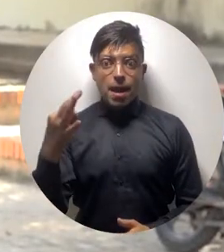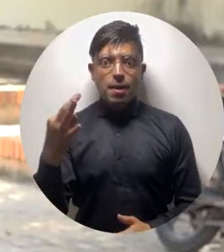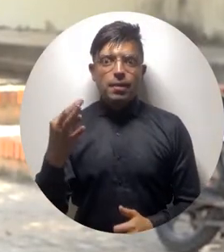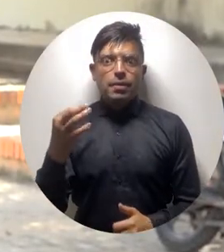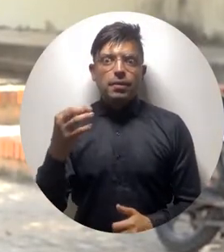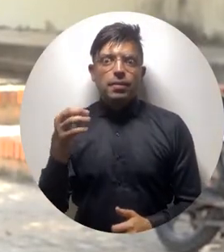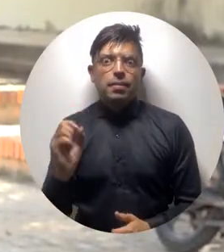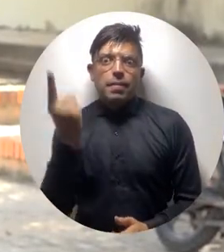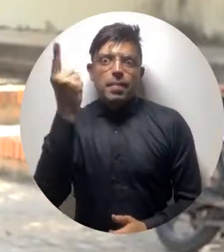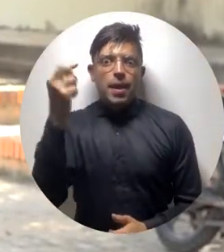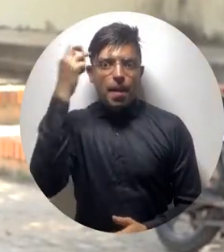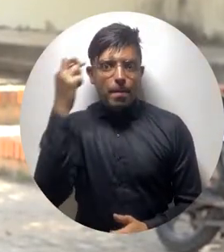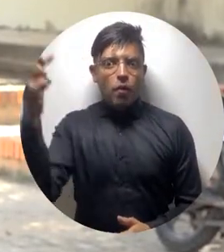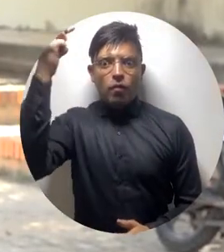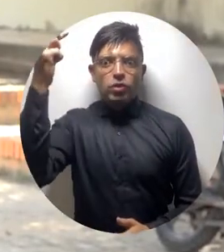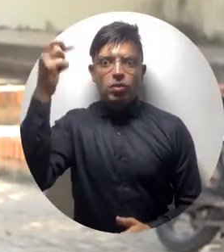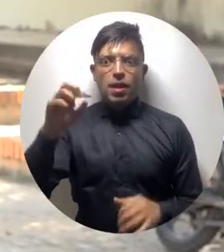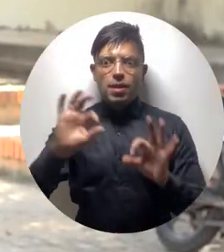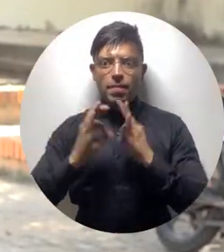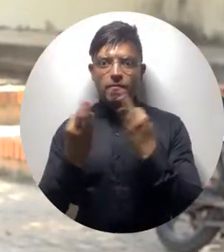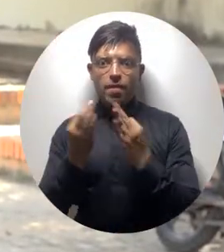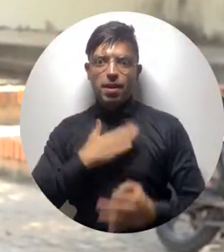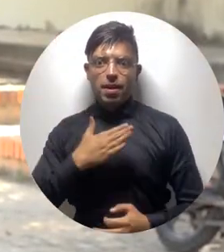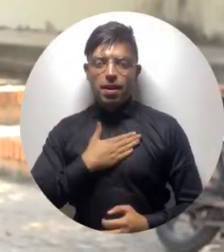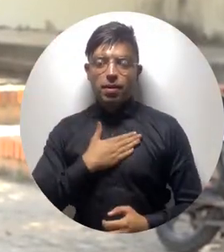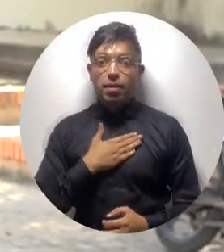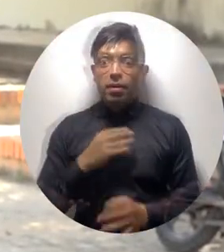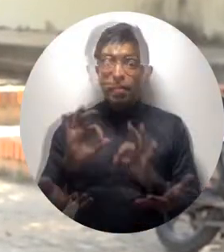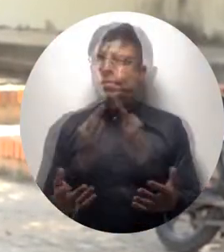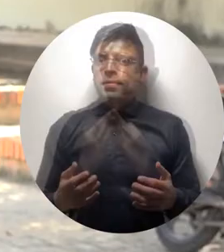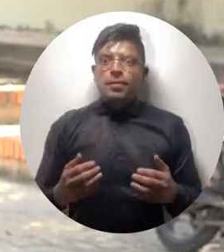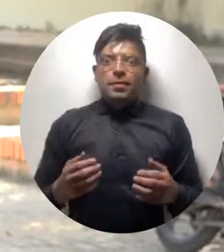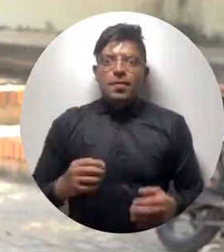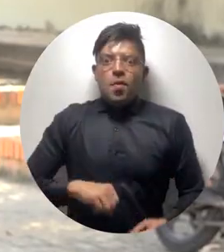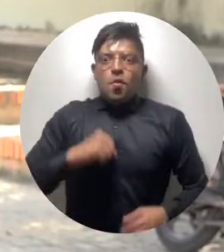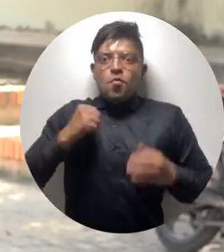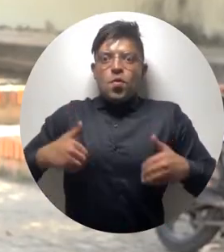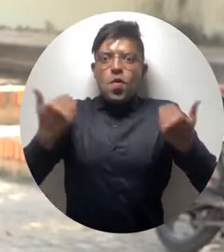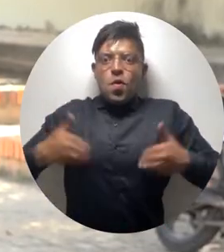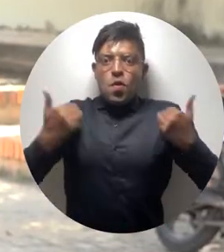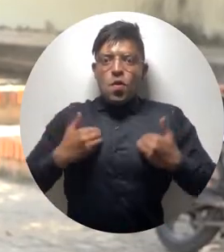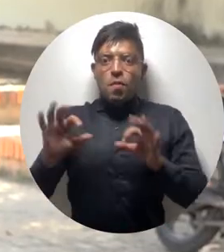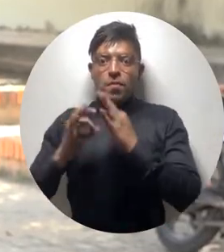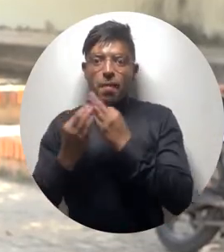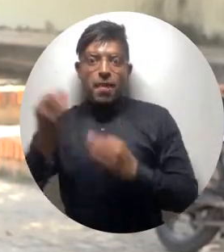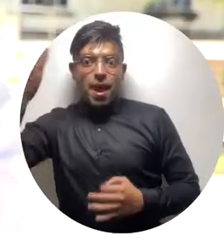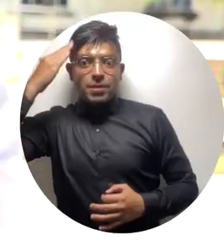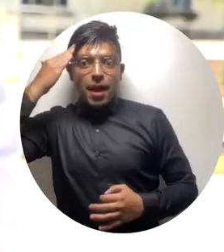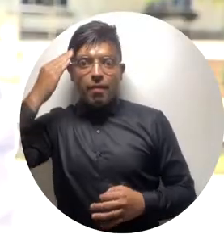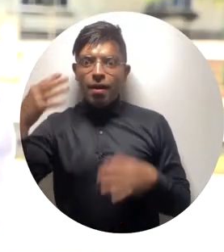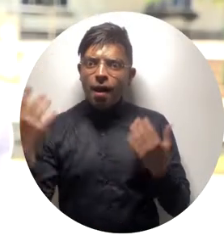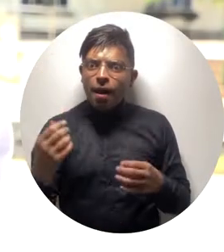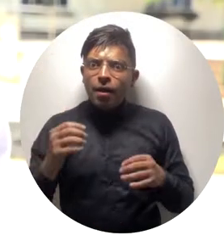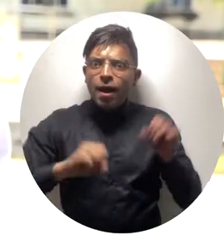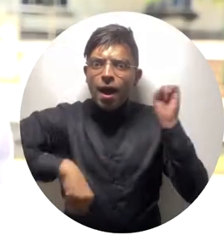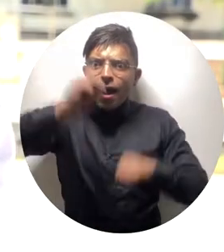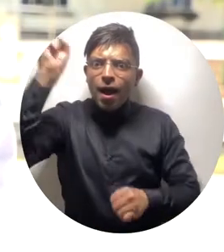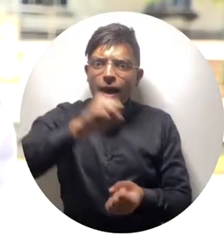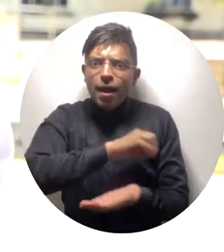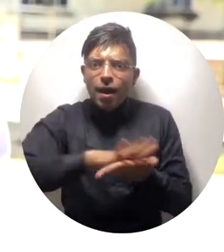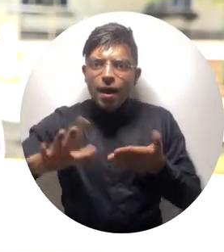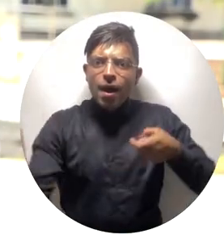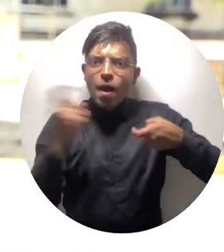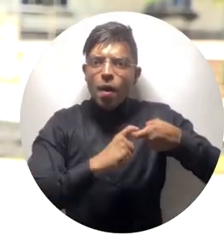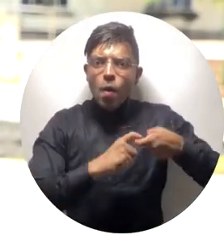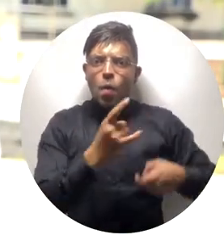bachiller y voy a ser la primera profesional en la familia, entonces como que yo fui un orgullo para ellos saber que yo me había ganado esa beca. Es de gran ayuda para